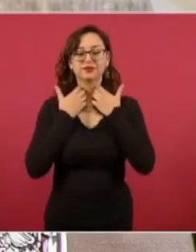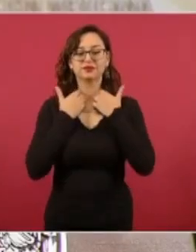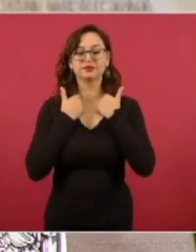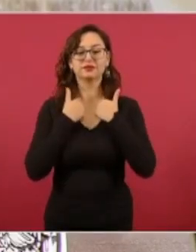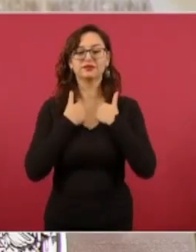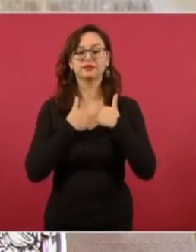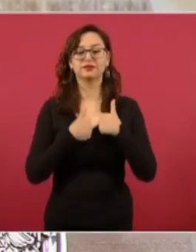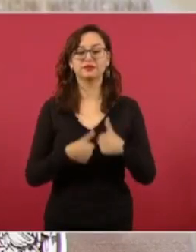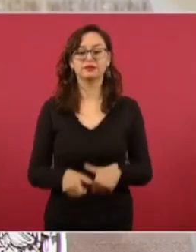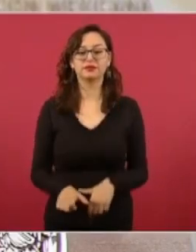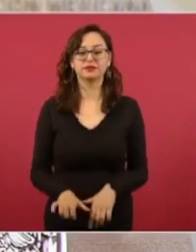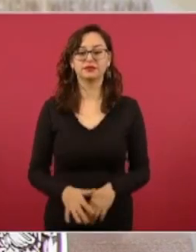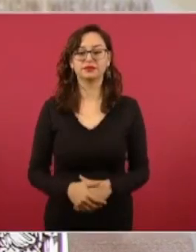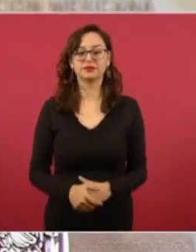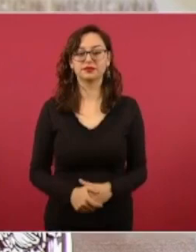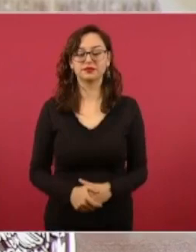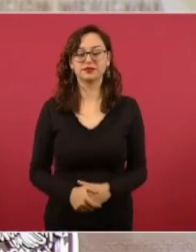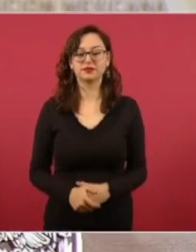Sí.